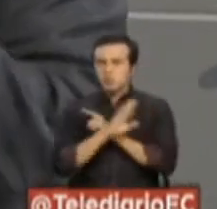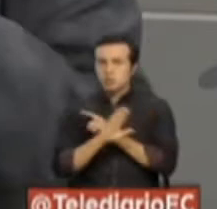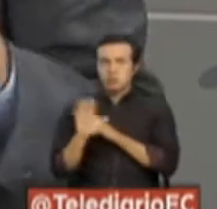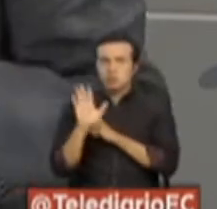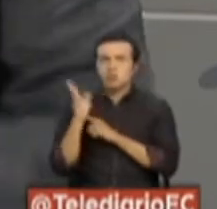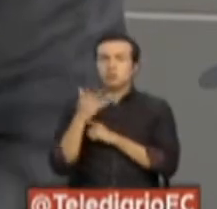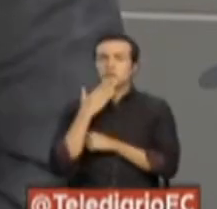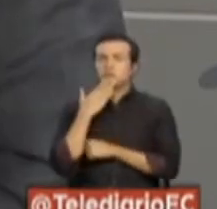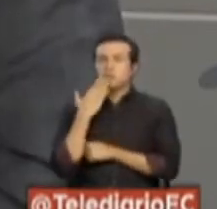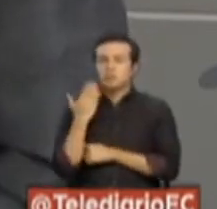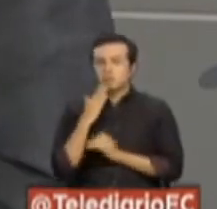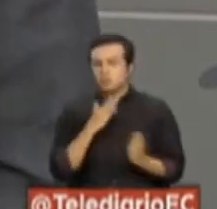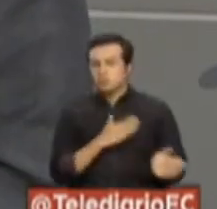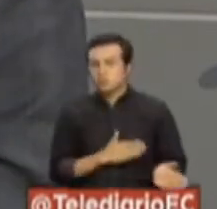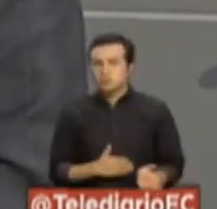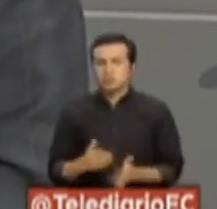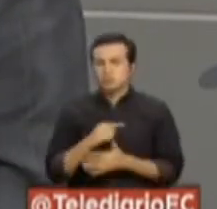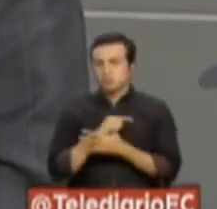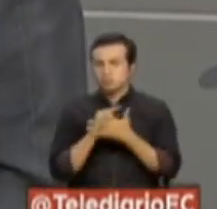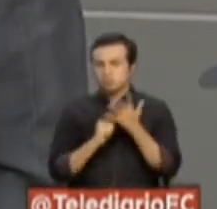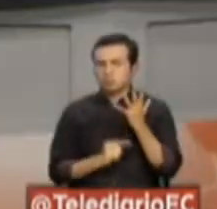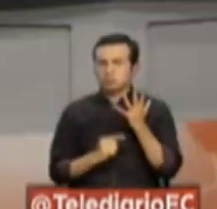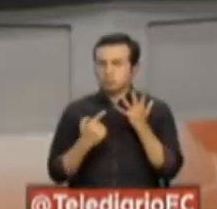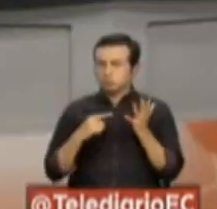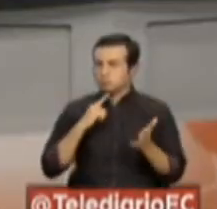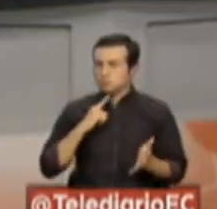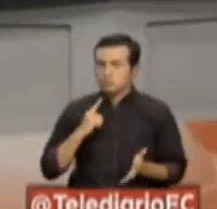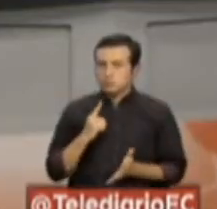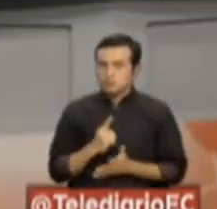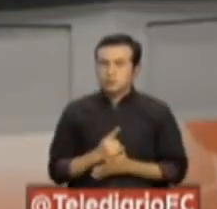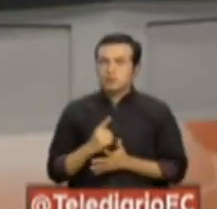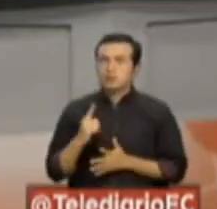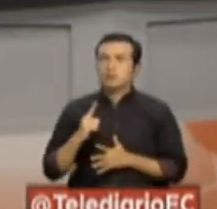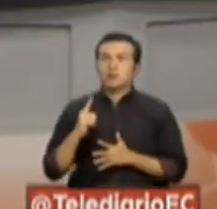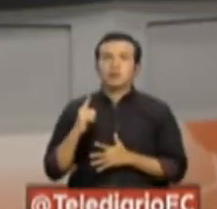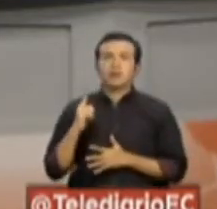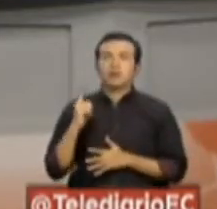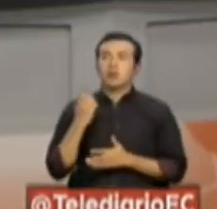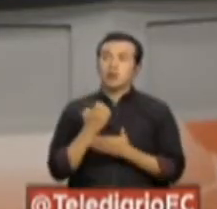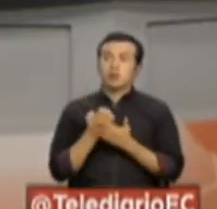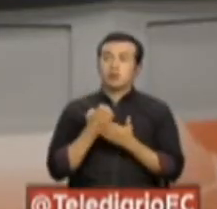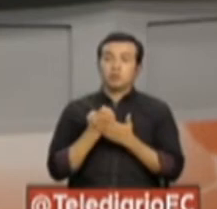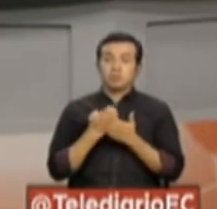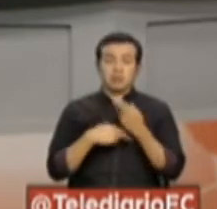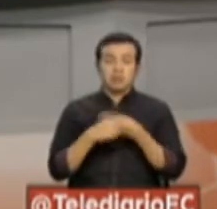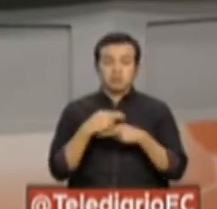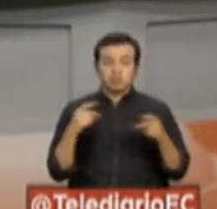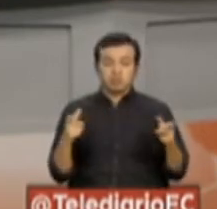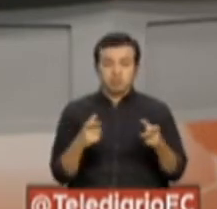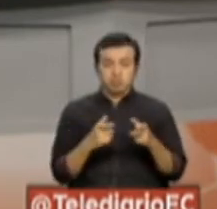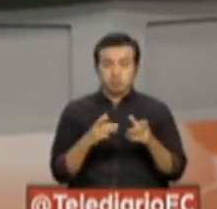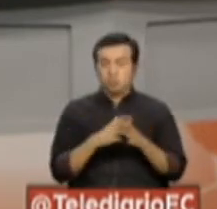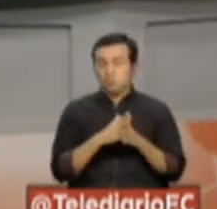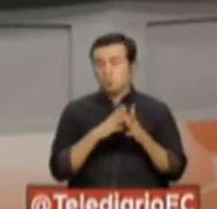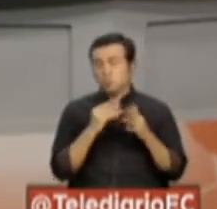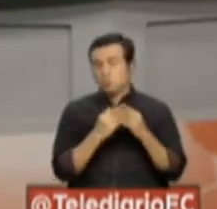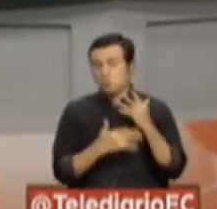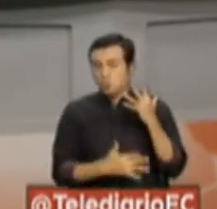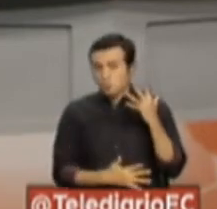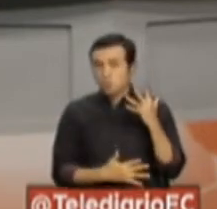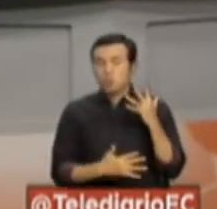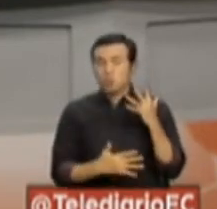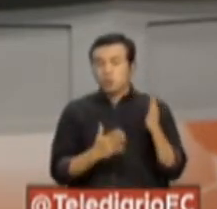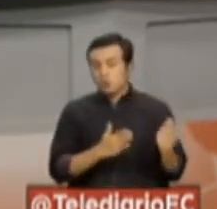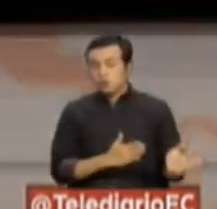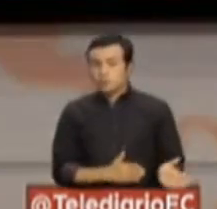incluidos dentro de esta amplia categoría? Definitivamente el universo de la economía popular y solidaria es demasiado amplio. El